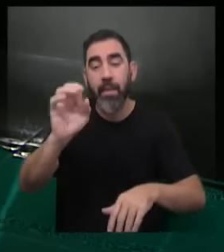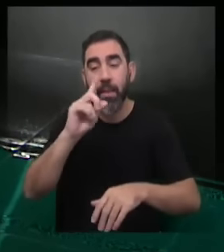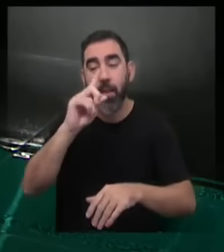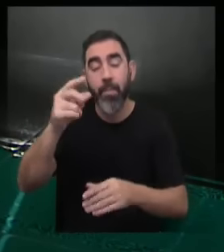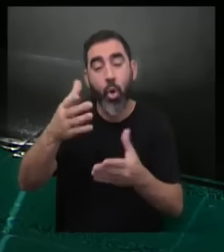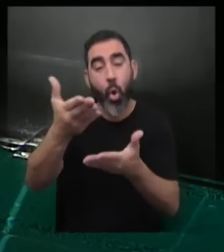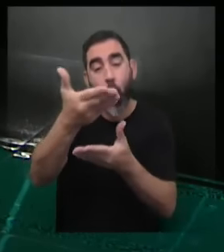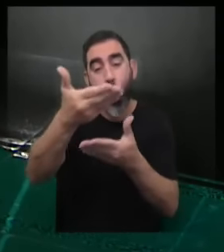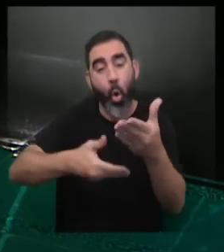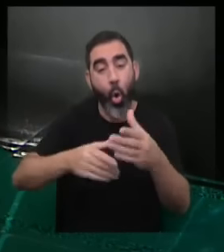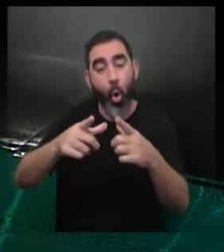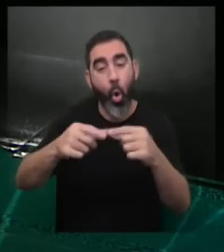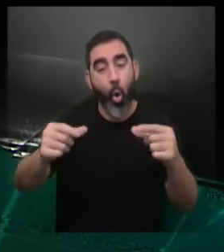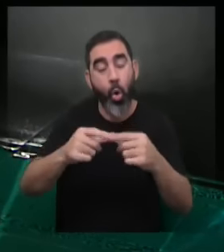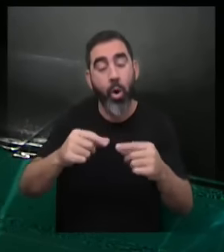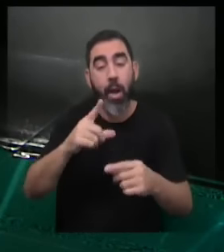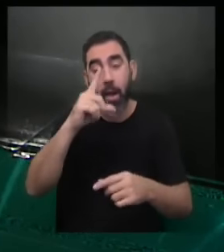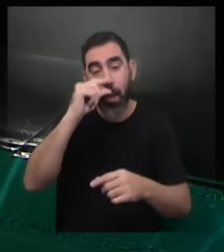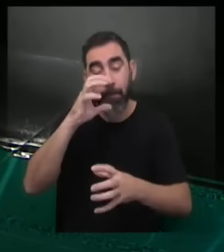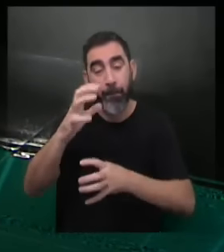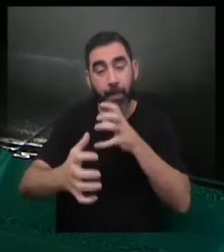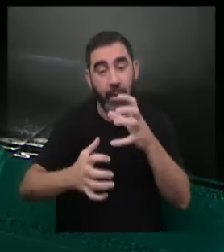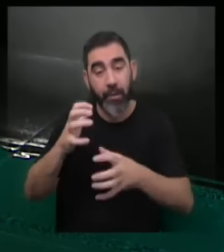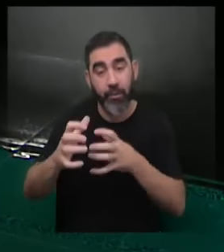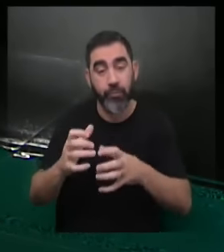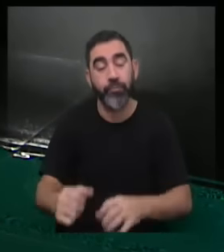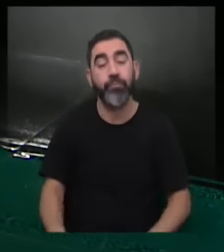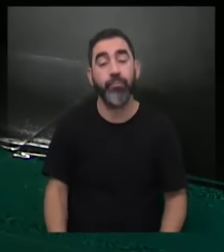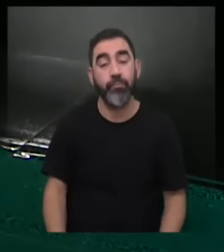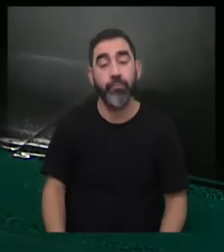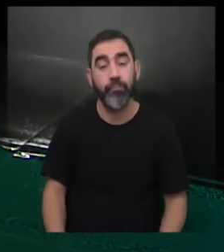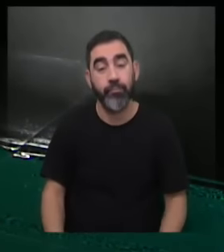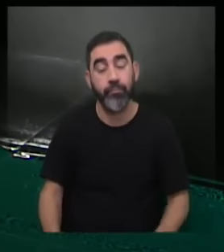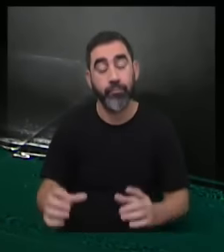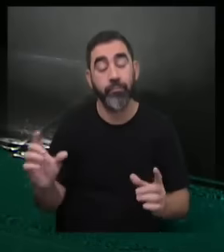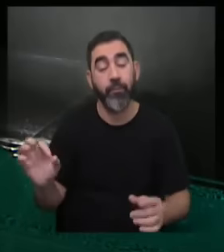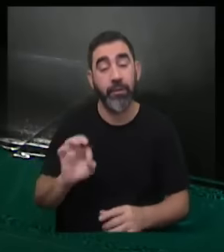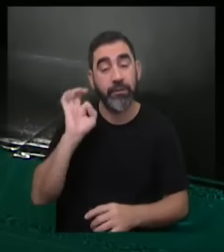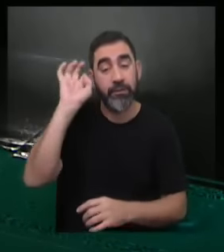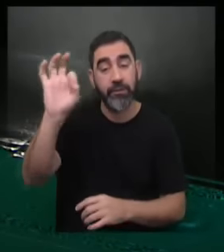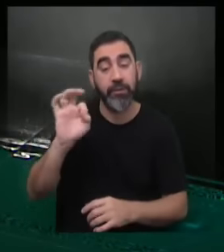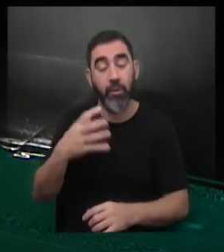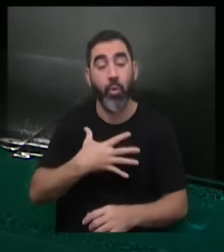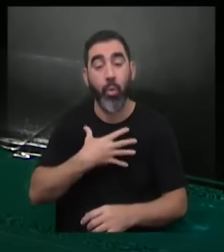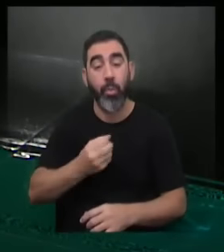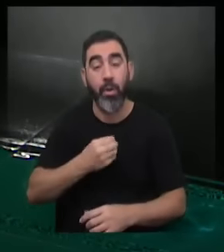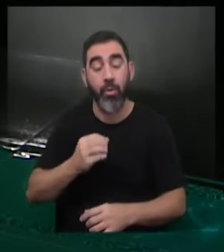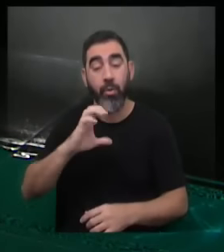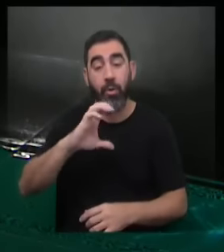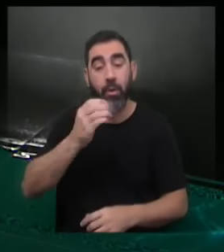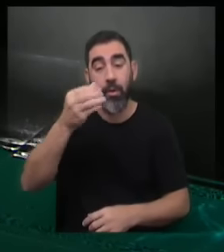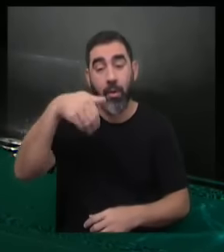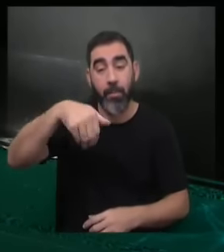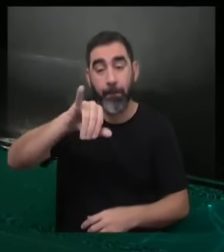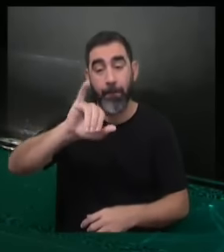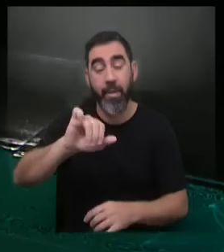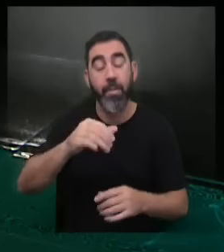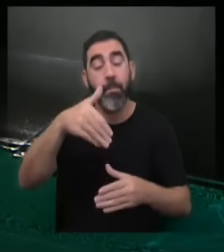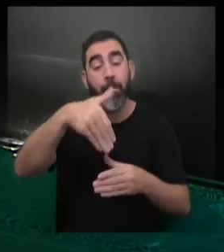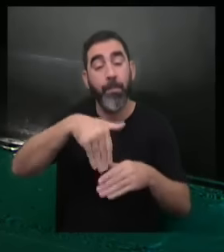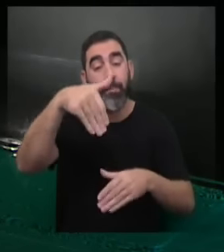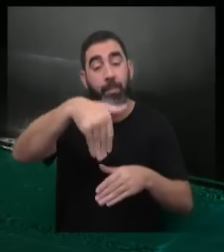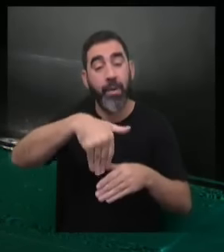votación que serán de color amarillo el dato se conoció tras el encuentro del trenador del partido Nacional Carlos Camí y el presidente de la corte